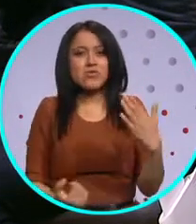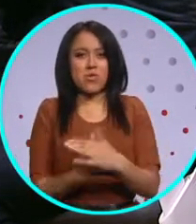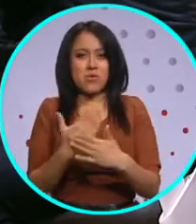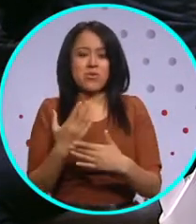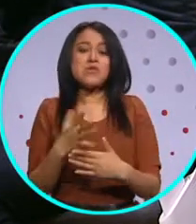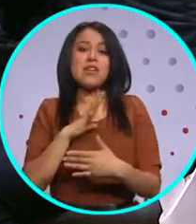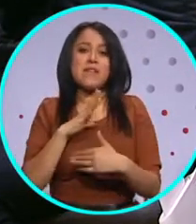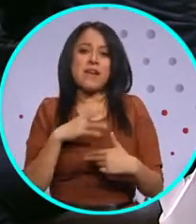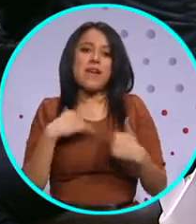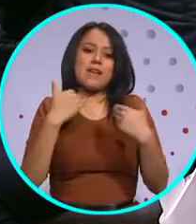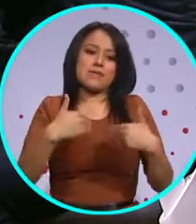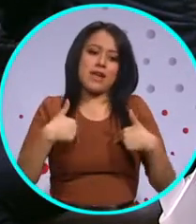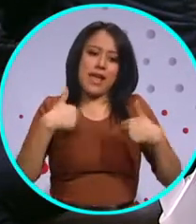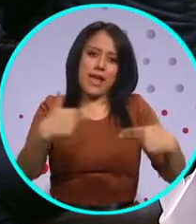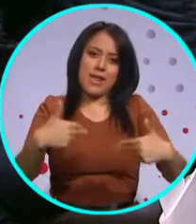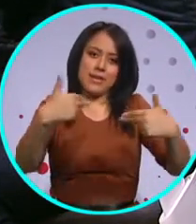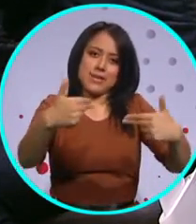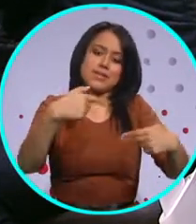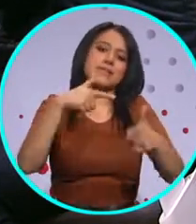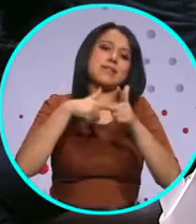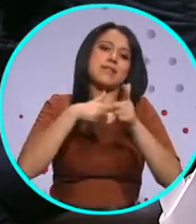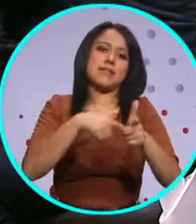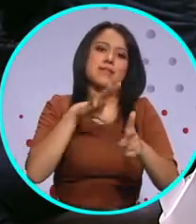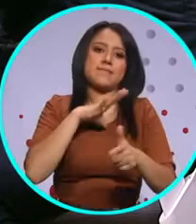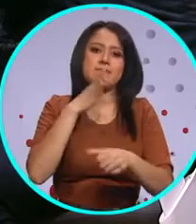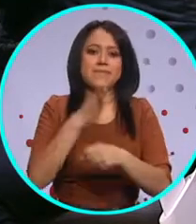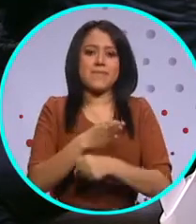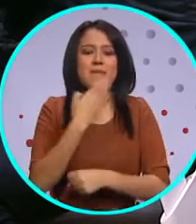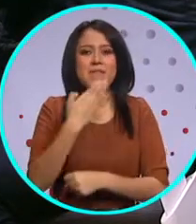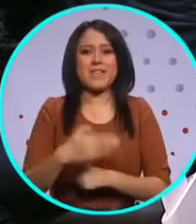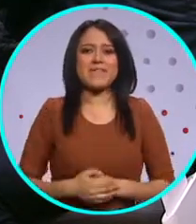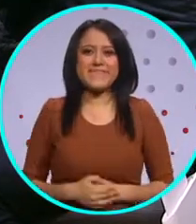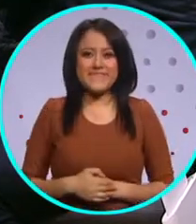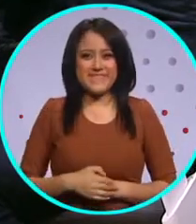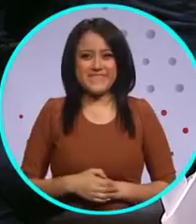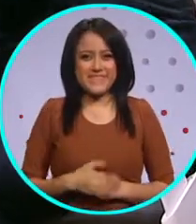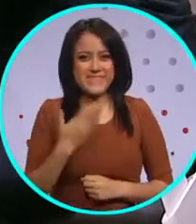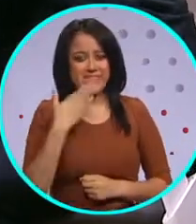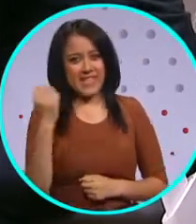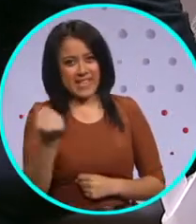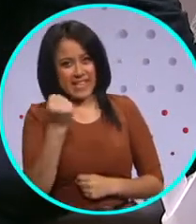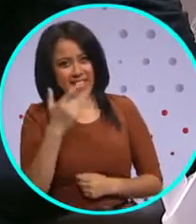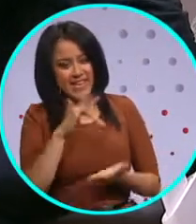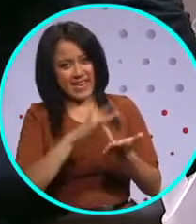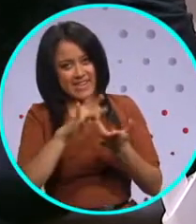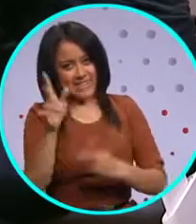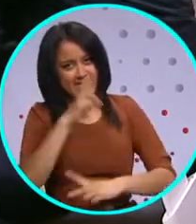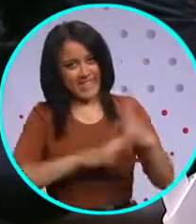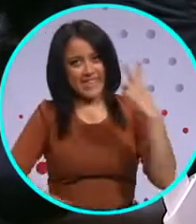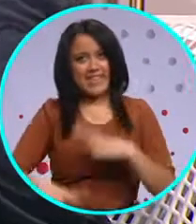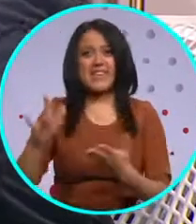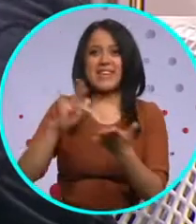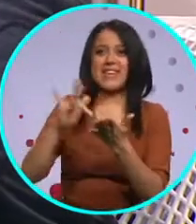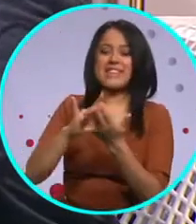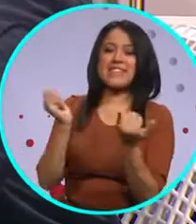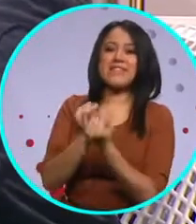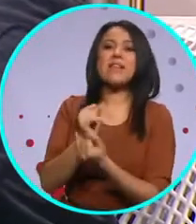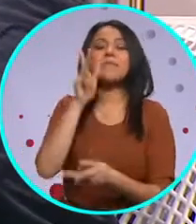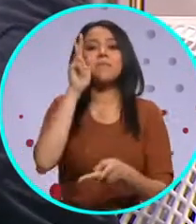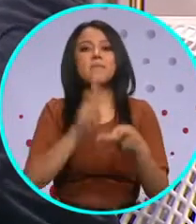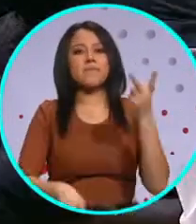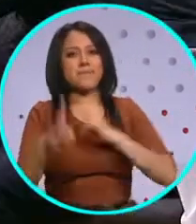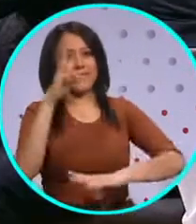para que otros secretarios sigan con ellos y lo sigan creciendo pero ya en la modernidad es que son mucho éxito en migrar es por las atenciones es una experiencia